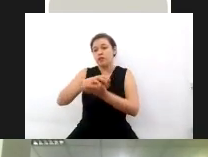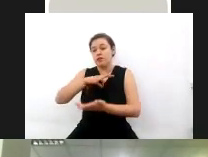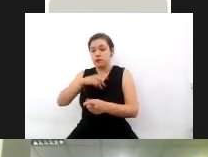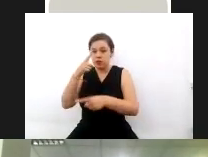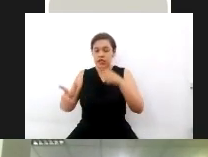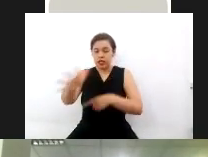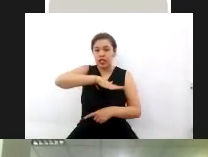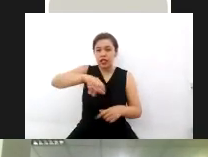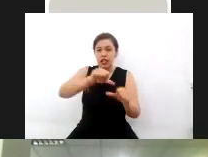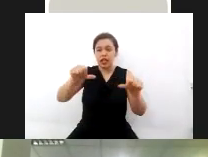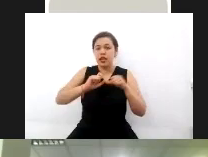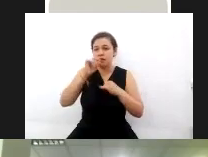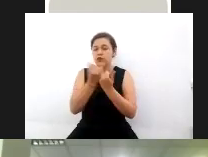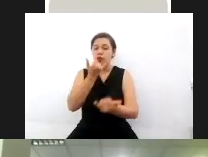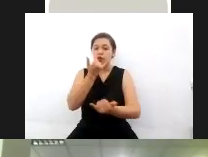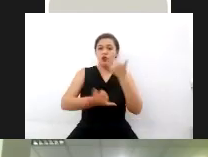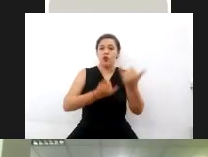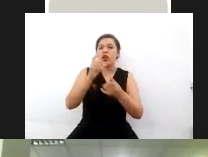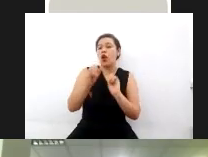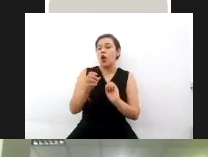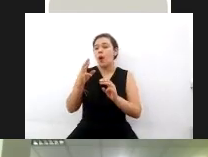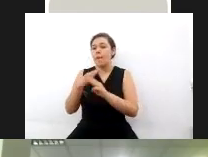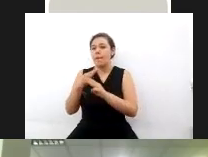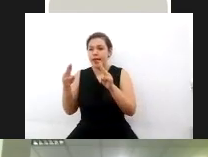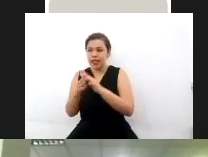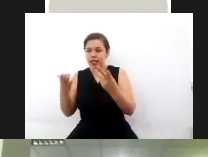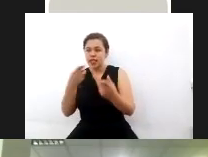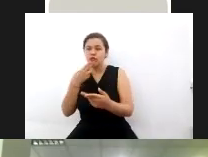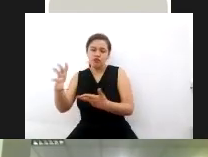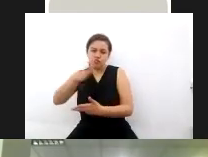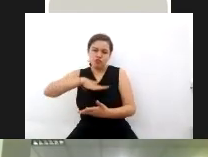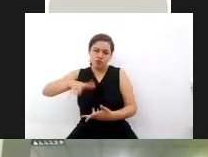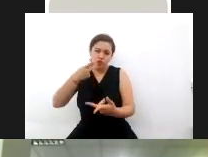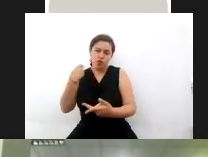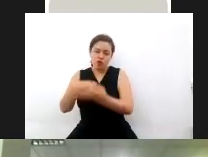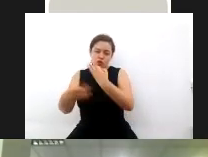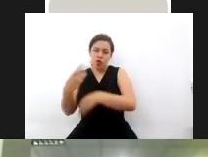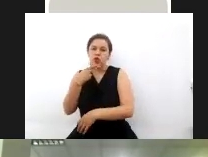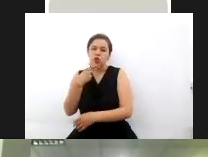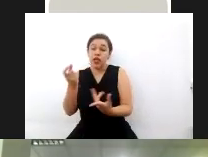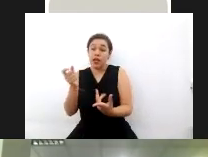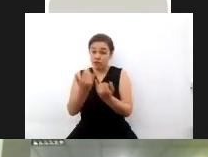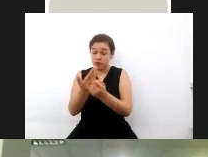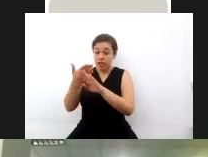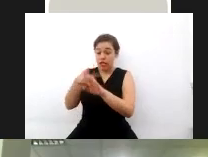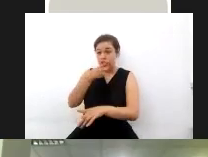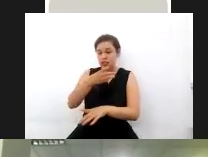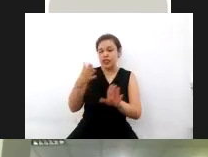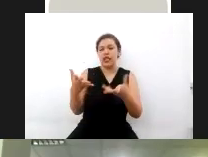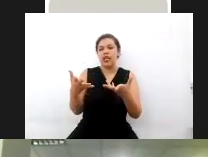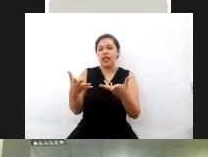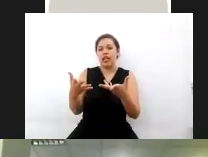de todas las áreas, así como de los juguetes y utensilios de uso común. lo que les comentaba, hay que suspender el aislamiento